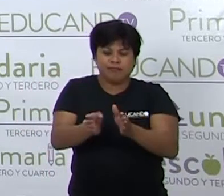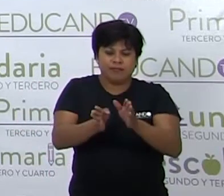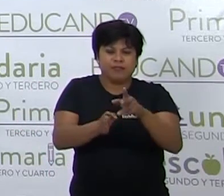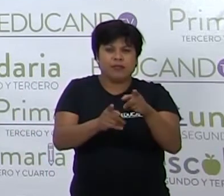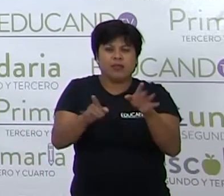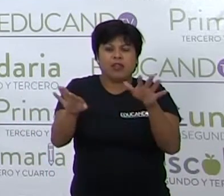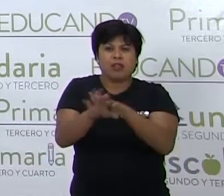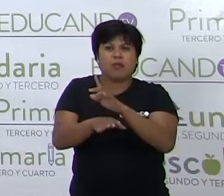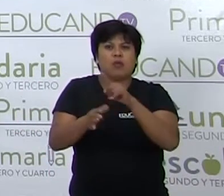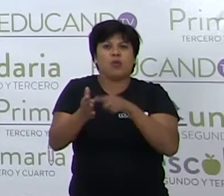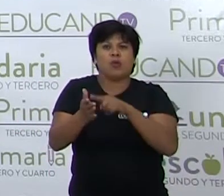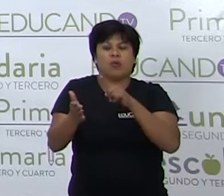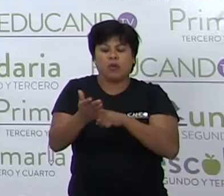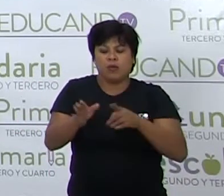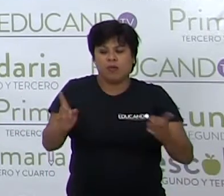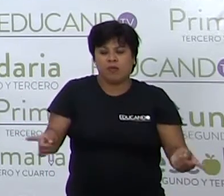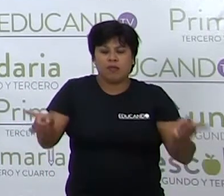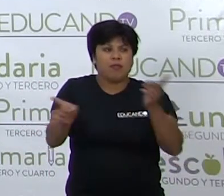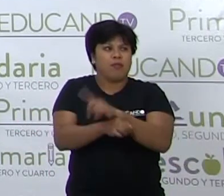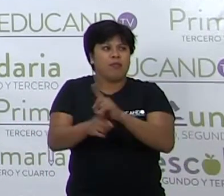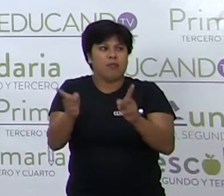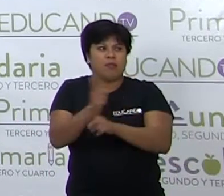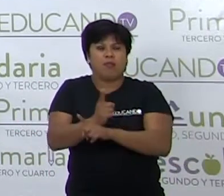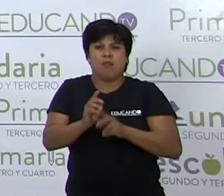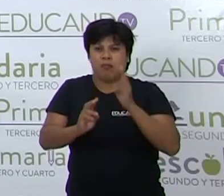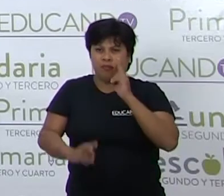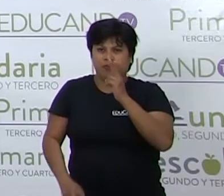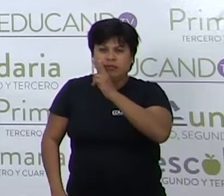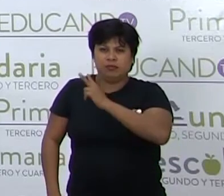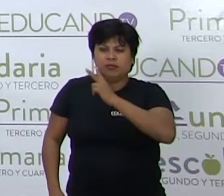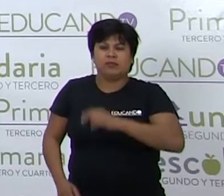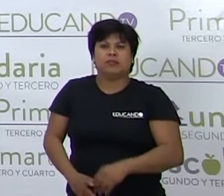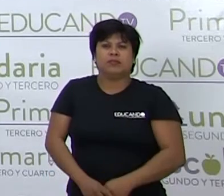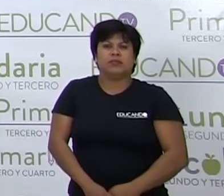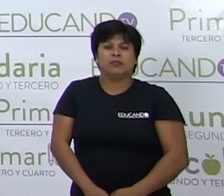robot de la voy a pasar desde este lado